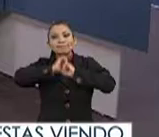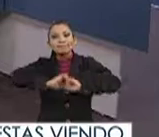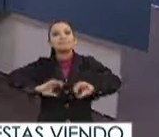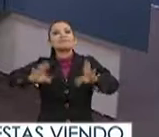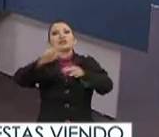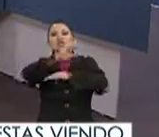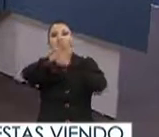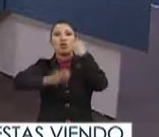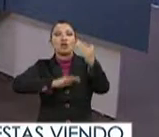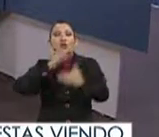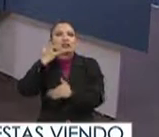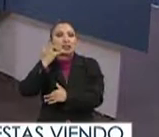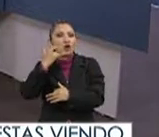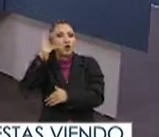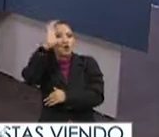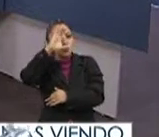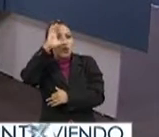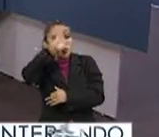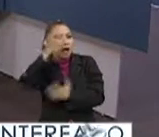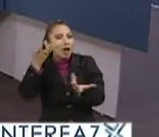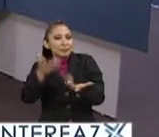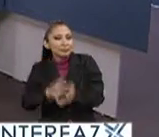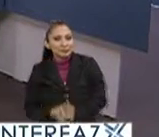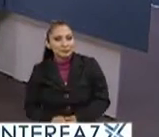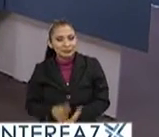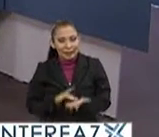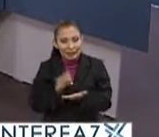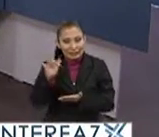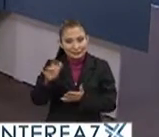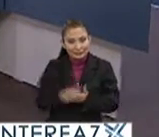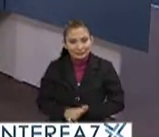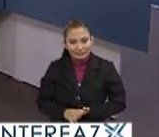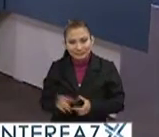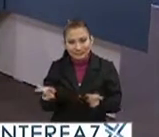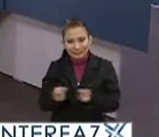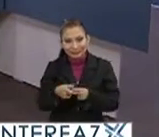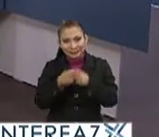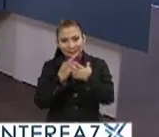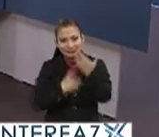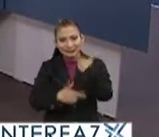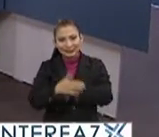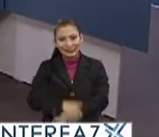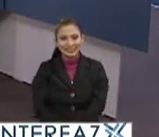todos estos esfuerzos culturales que hacemos. Gracias. Una pausa y volvemos.